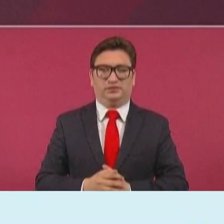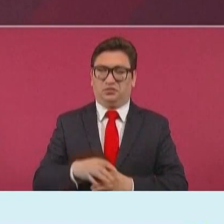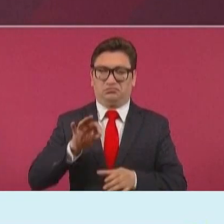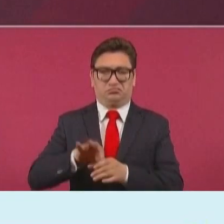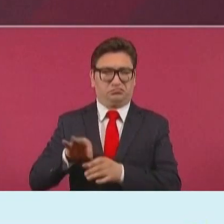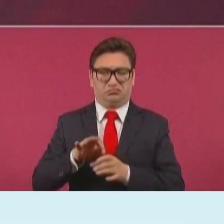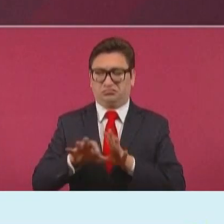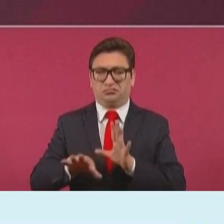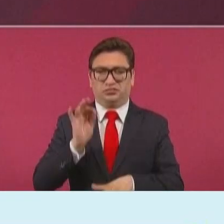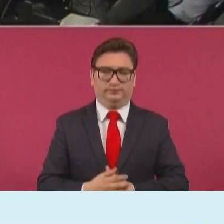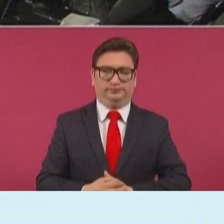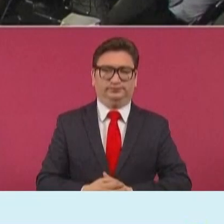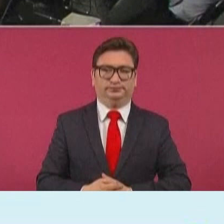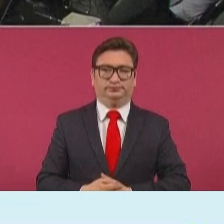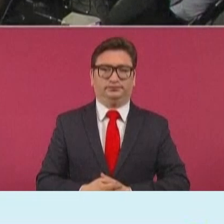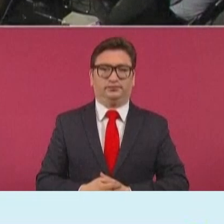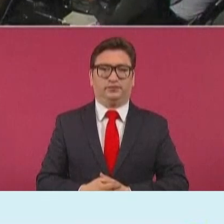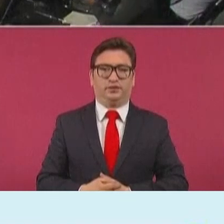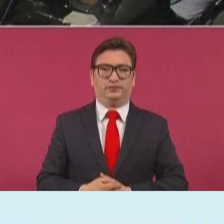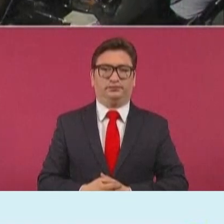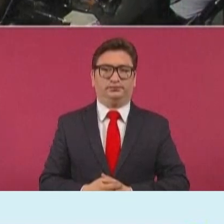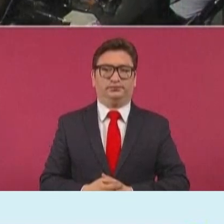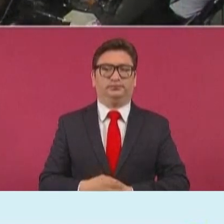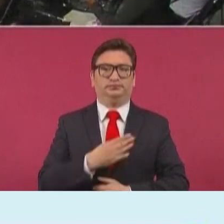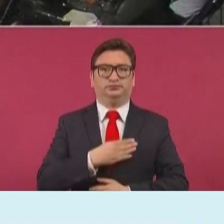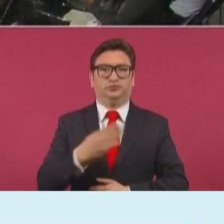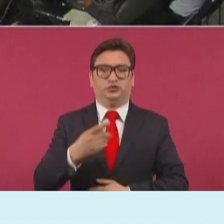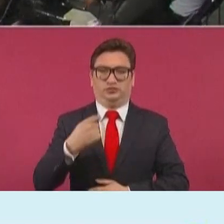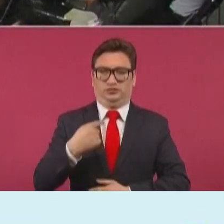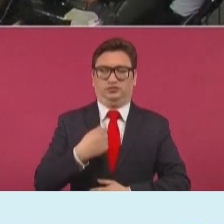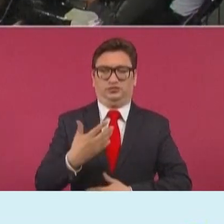ayudado a disminuir el flujo migratorio considerablemente. Yo celebro que ya